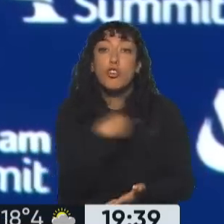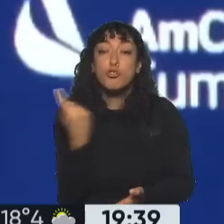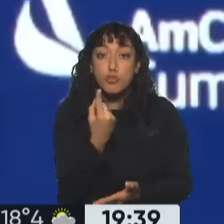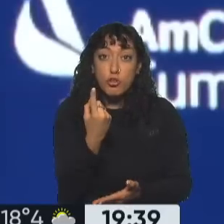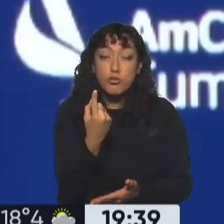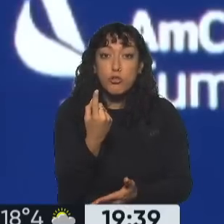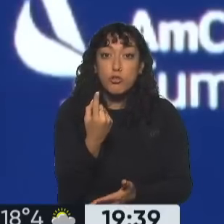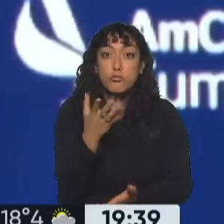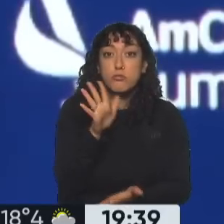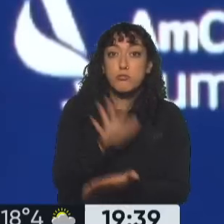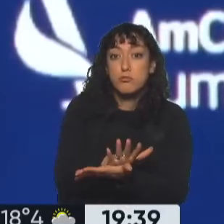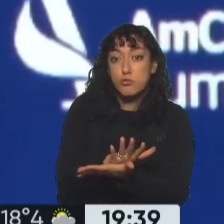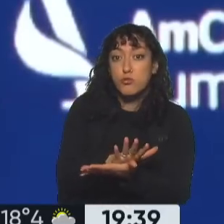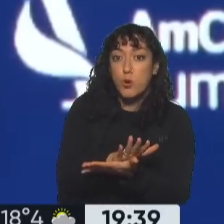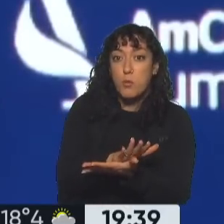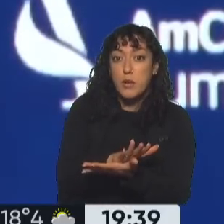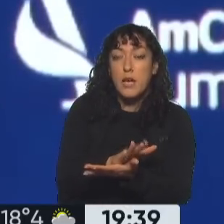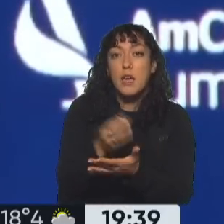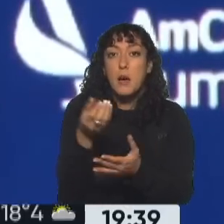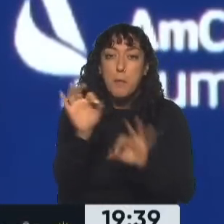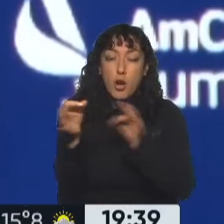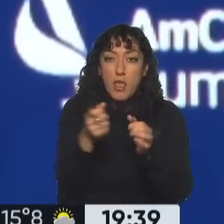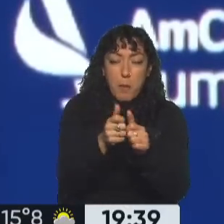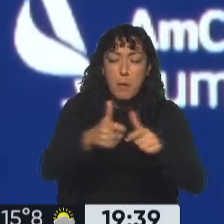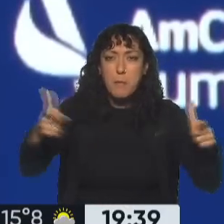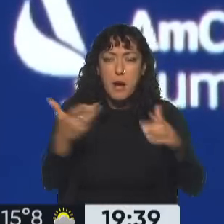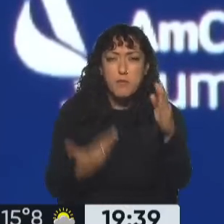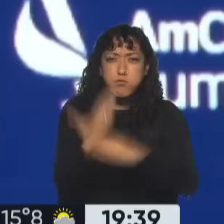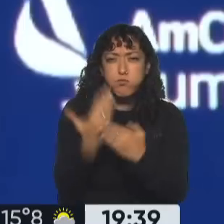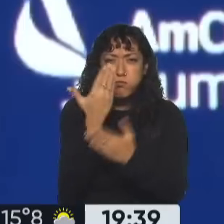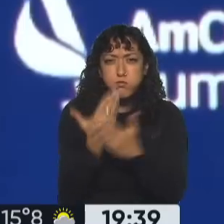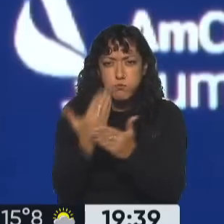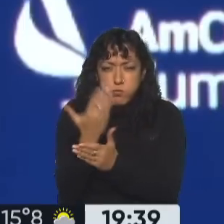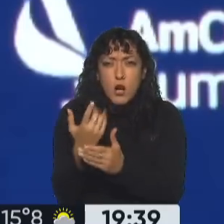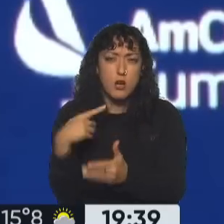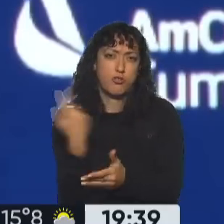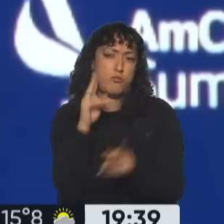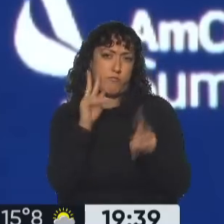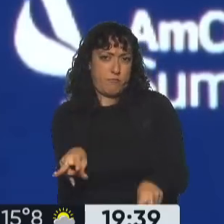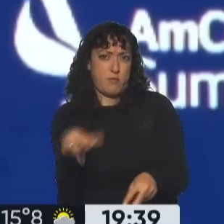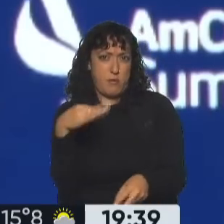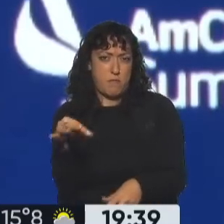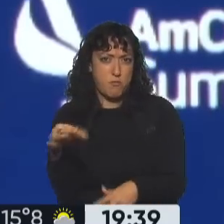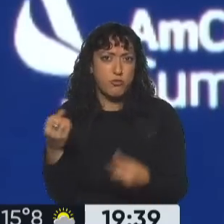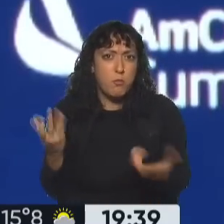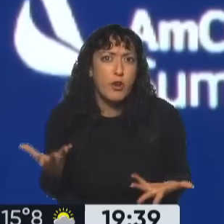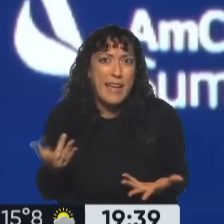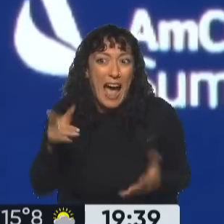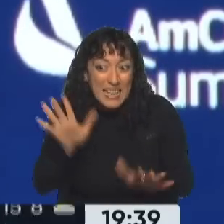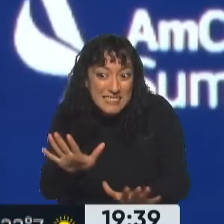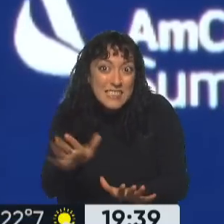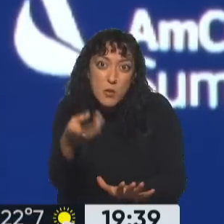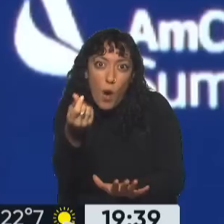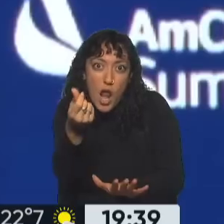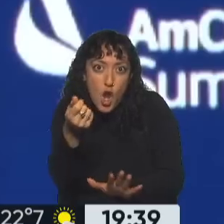atención respecto de la expansión incontrolada de la emisión monetaria, porque eso implica no defender el valor